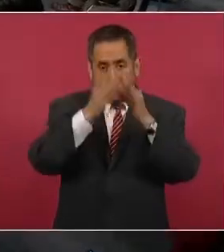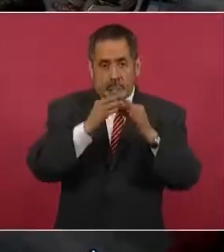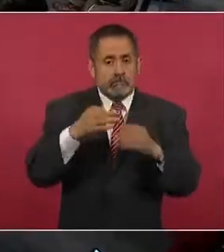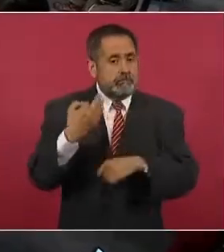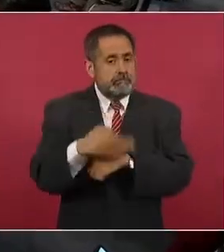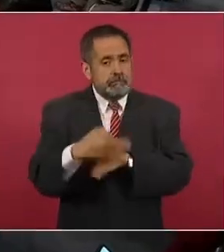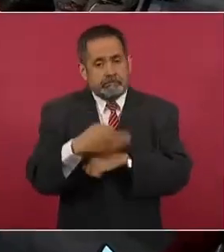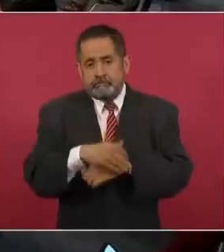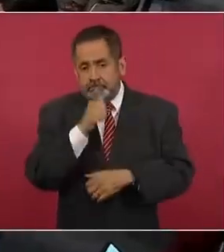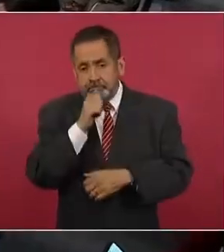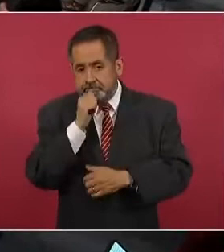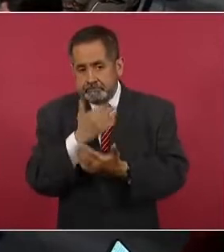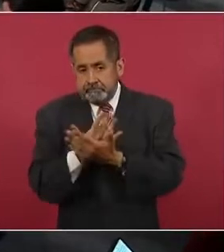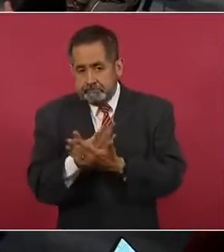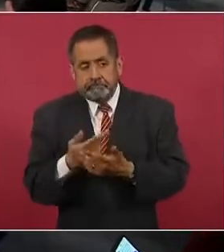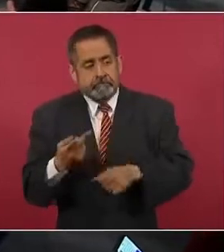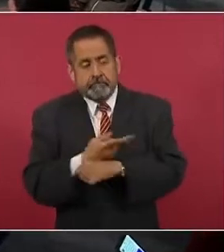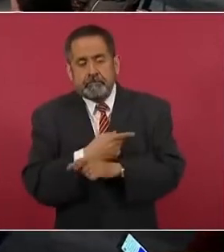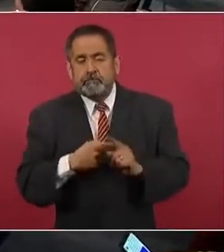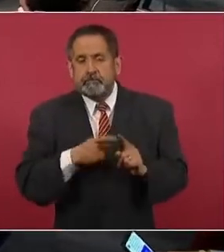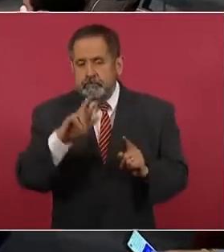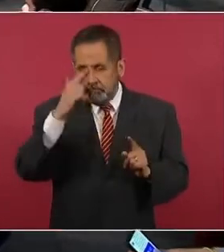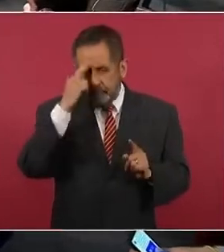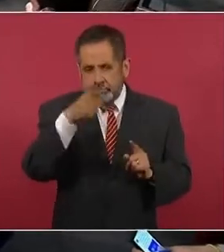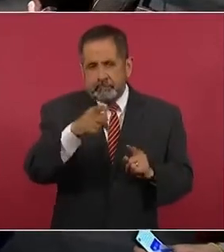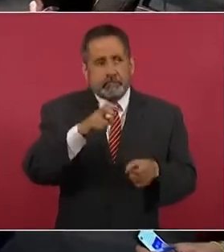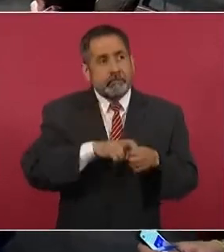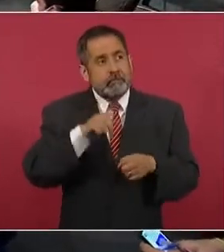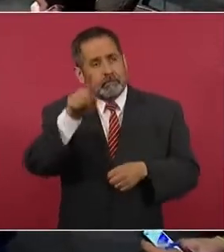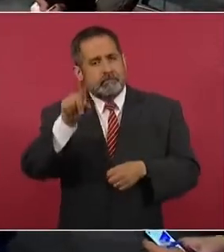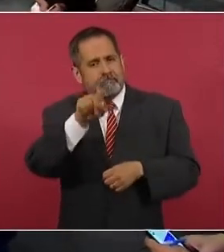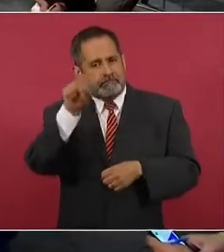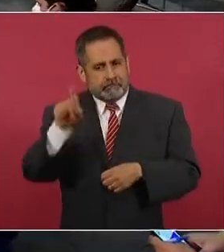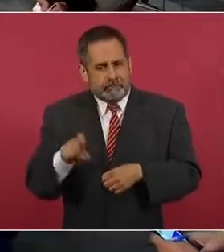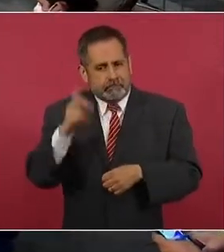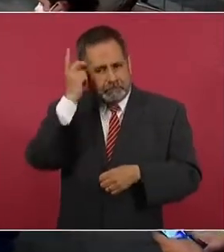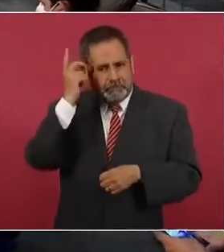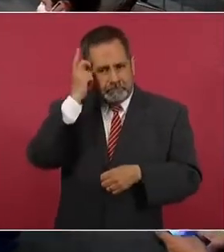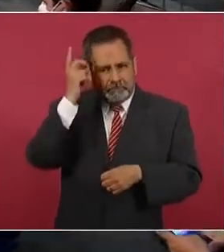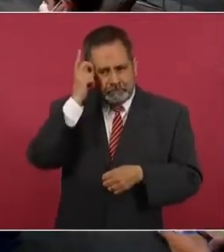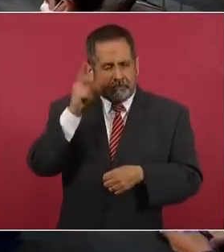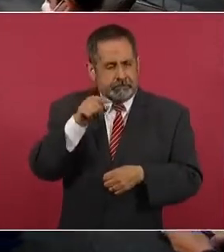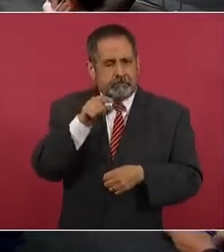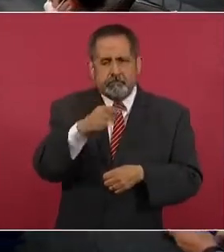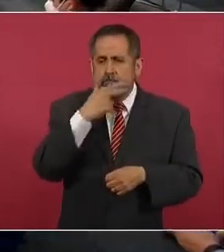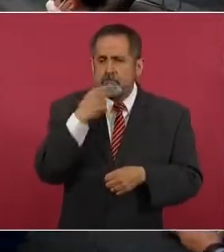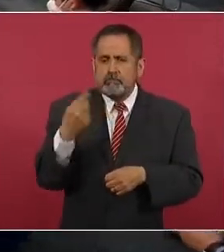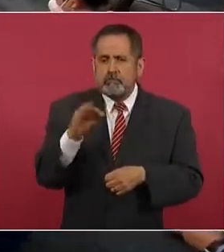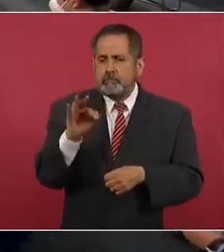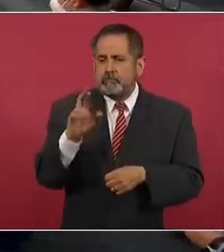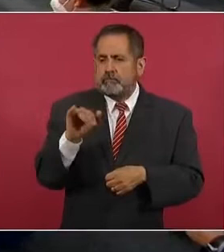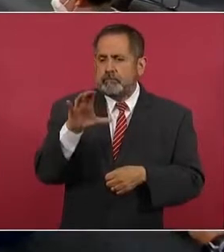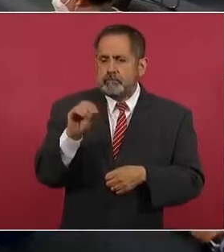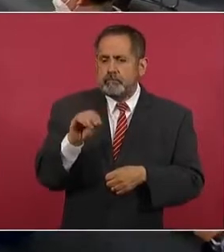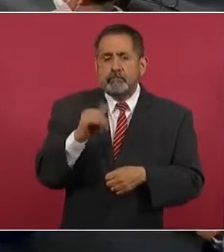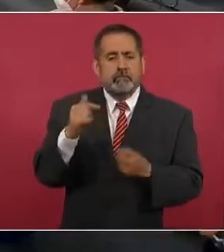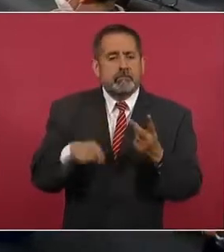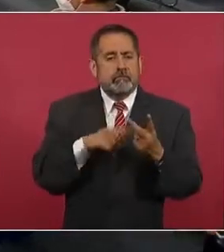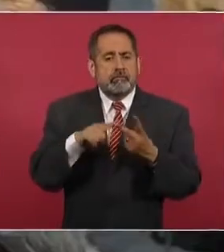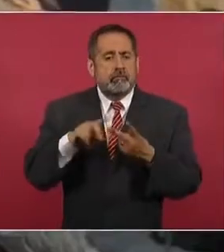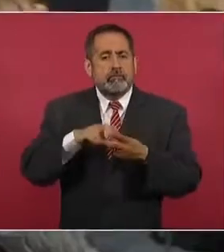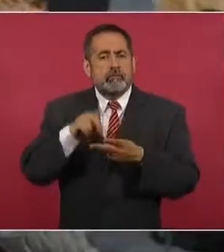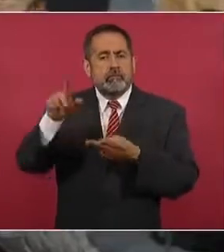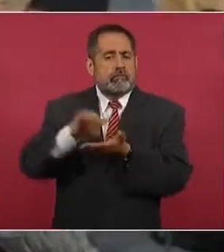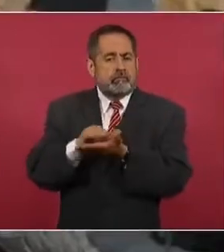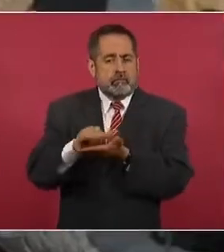recordará usted acerca del de Dallas, Texas, Francisco de la Torre, y del de Nueva York,